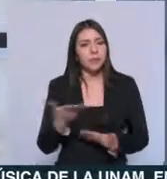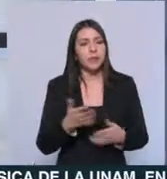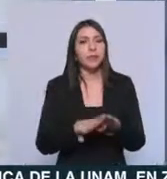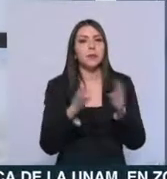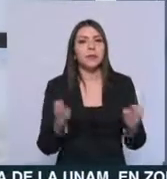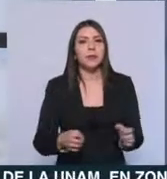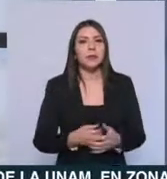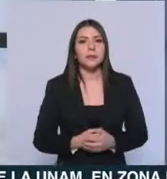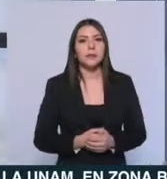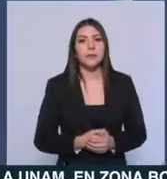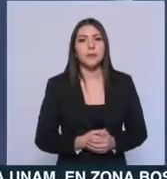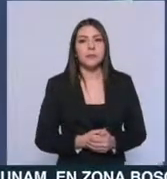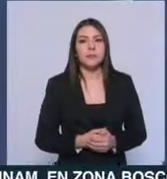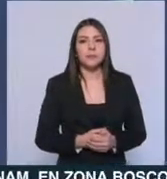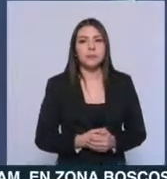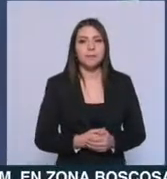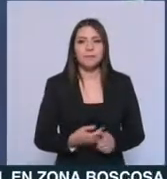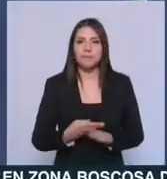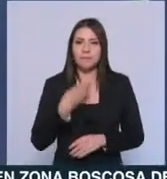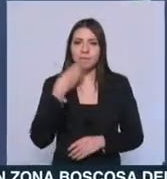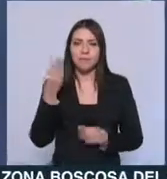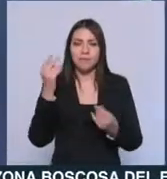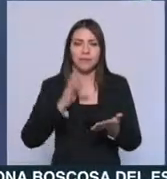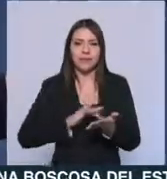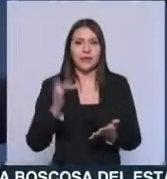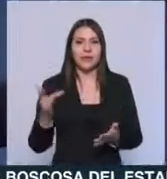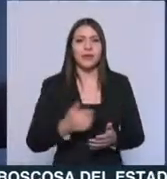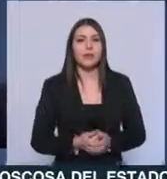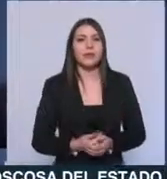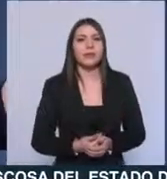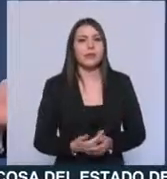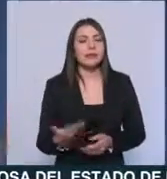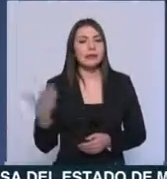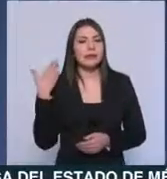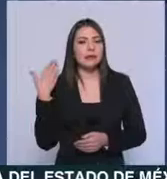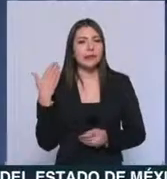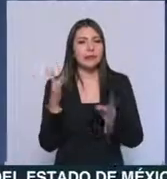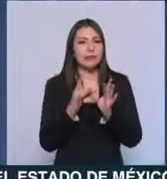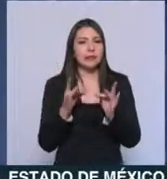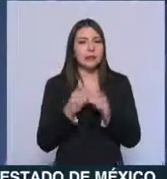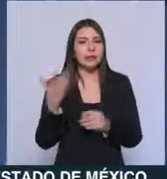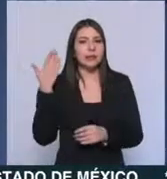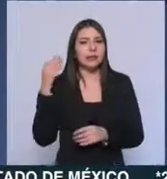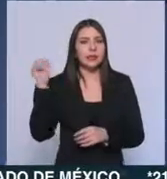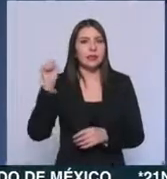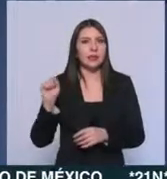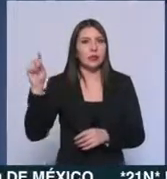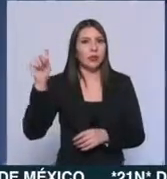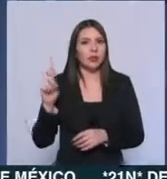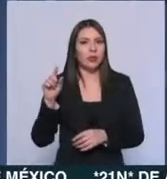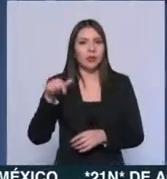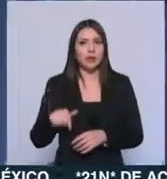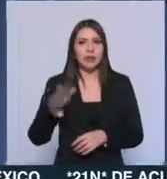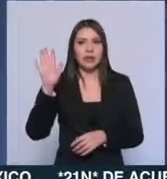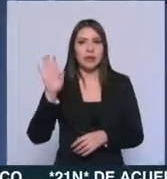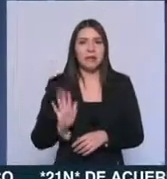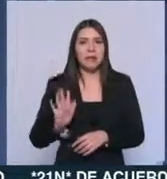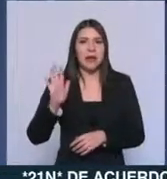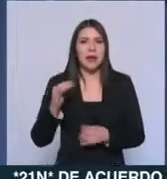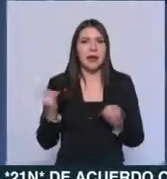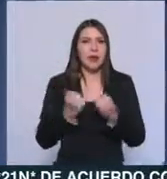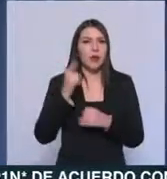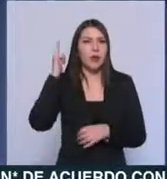está? Muy bien, muchísimas gracias. Maestra, hablábamos hace unos minutos, Feli, que la Ciudad de México el fin de semana parecía Londres en la década de